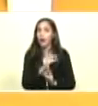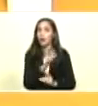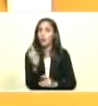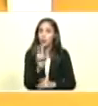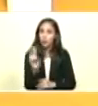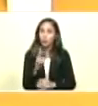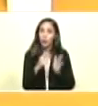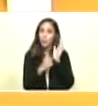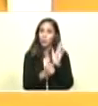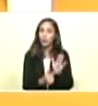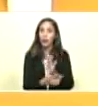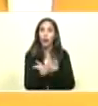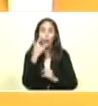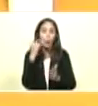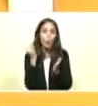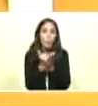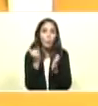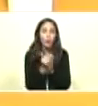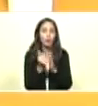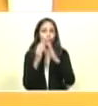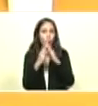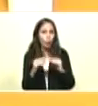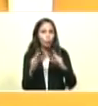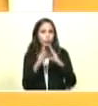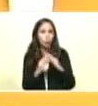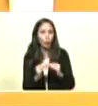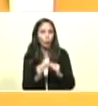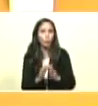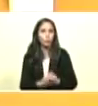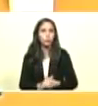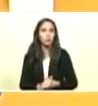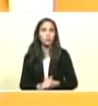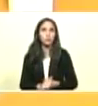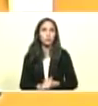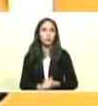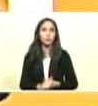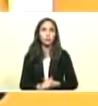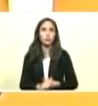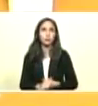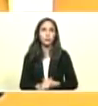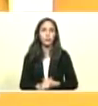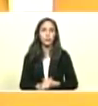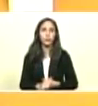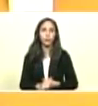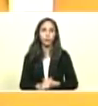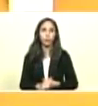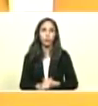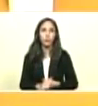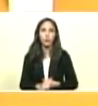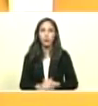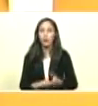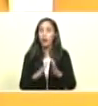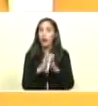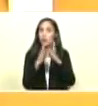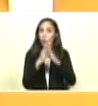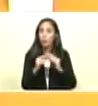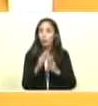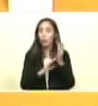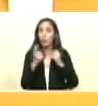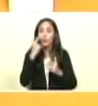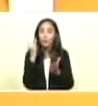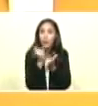cada movimiento, no solamente a través de los algoritmos, sino a través de la